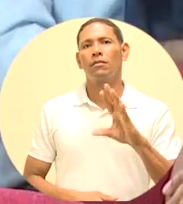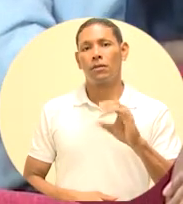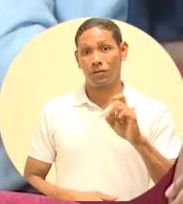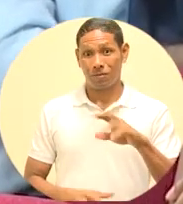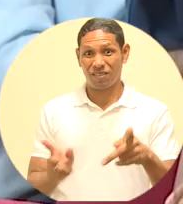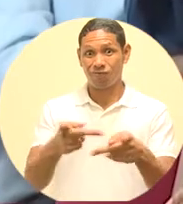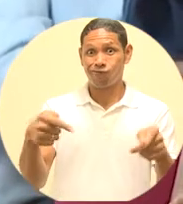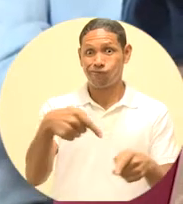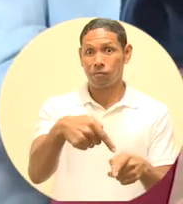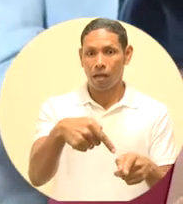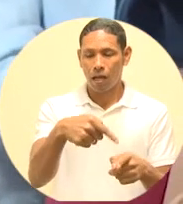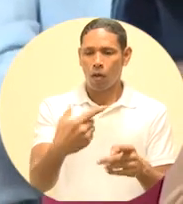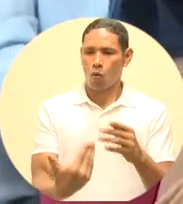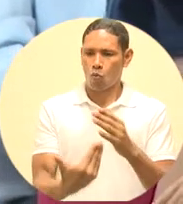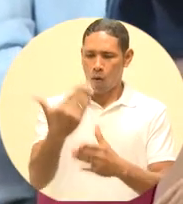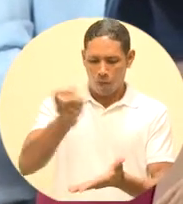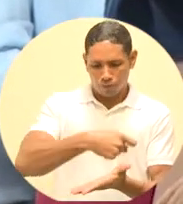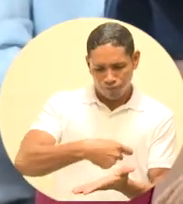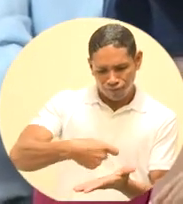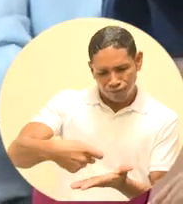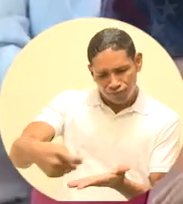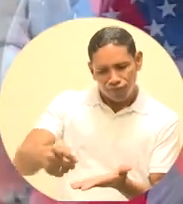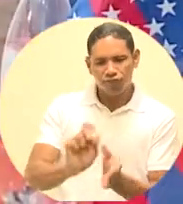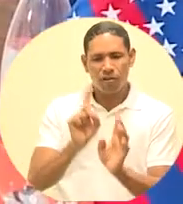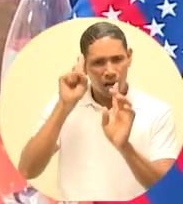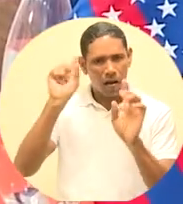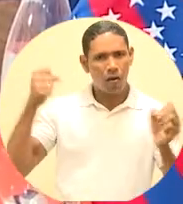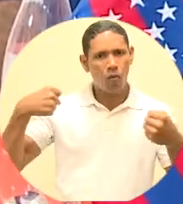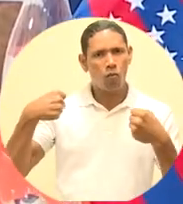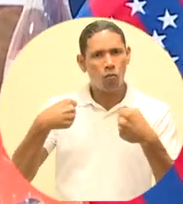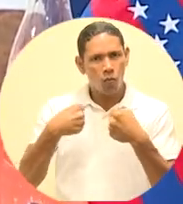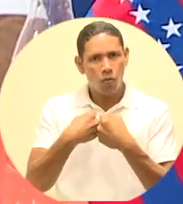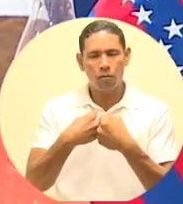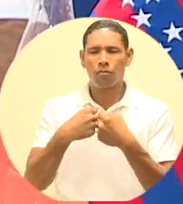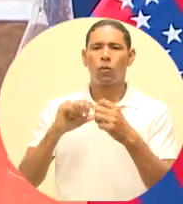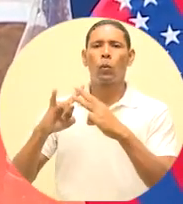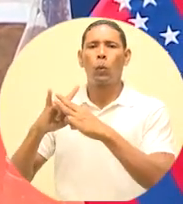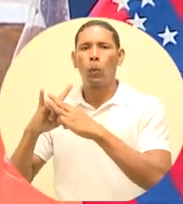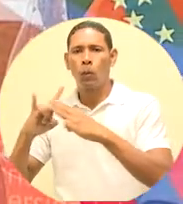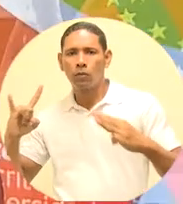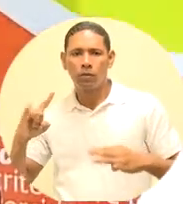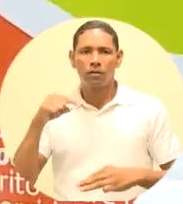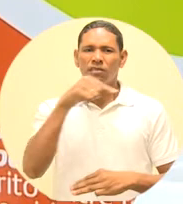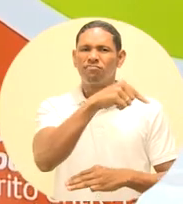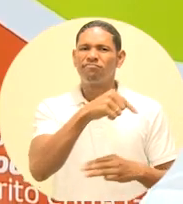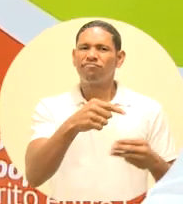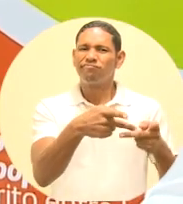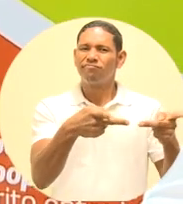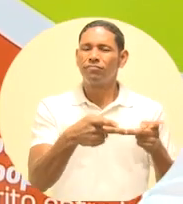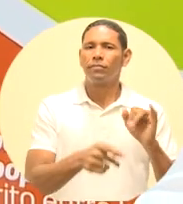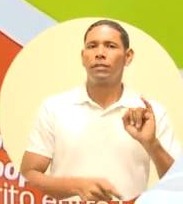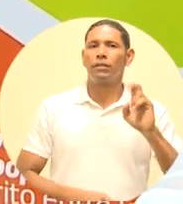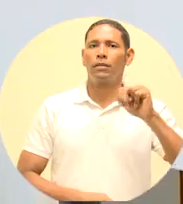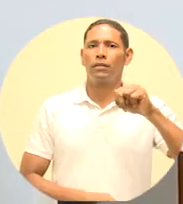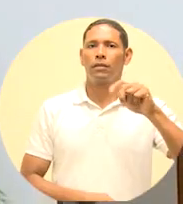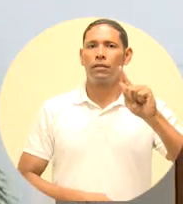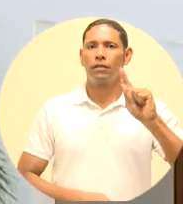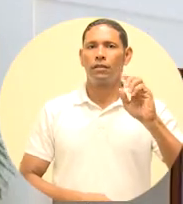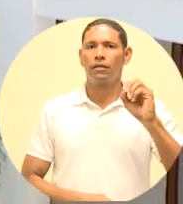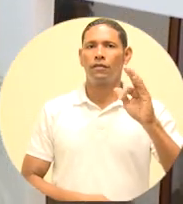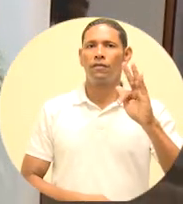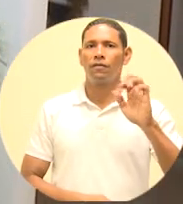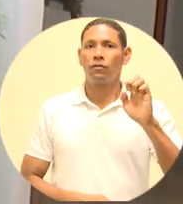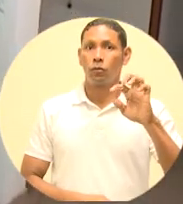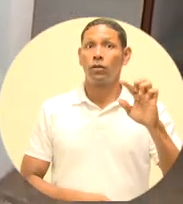de Ciénaga se llevó a cabo el acto de firma del convenio marco de cooperación entre la Universidad del Magdalena y el Instituto Nacional de